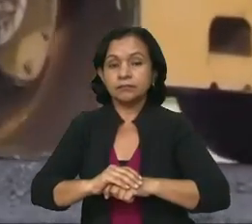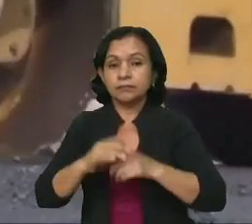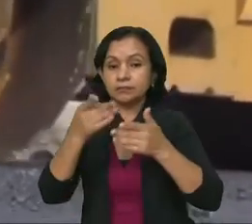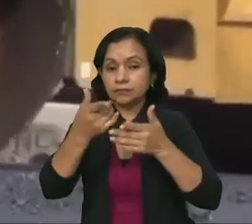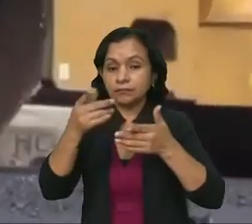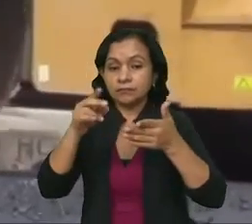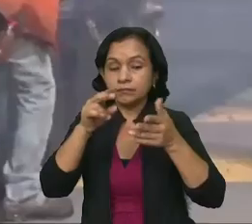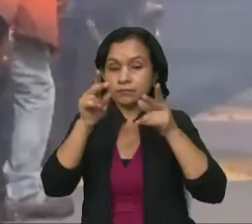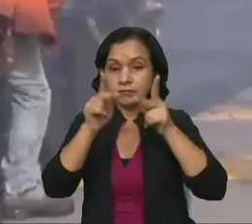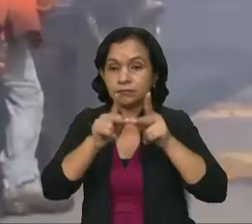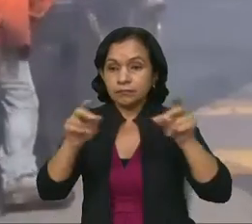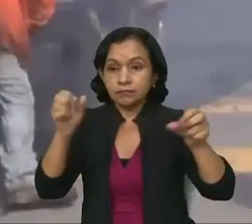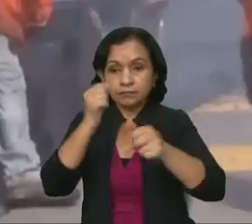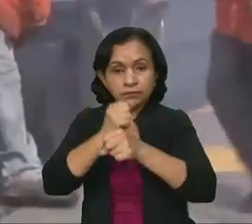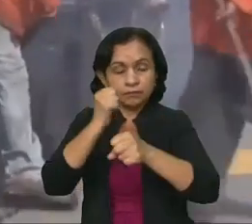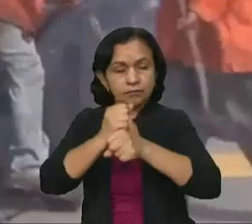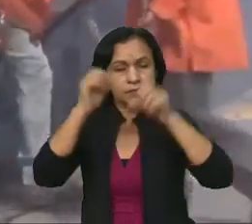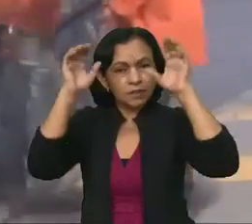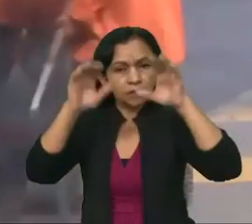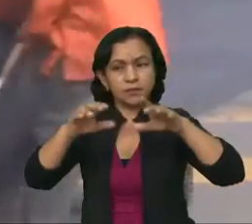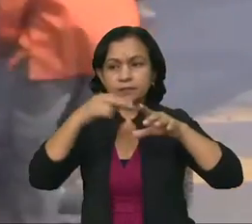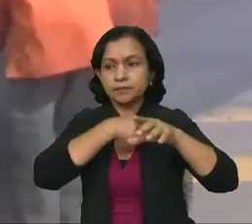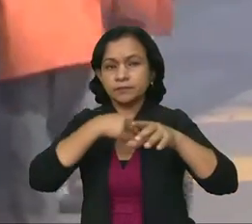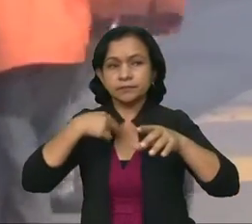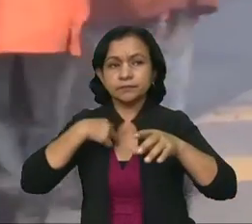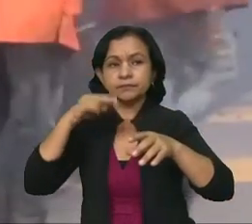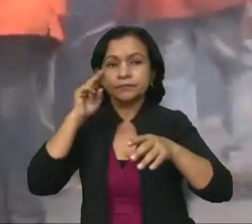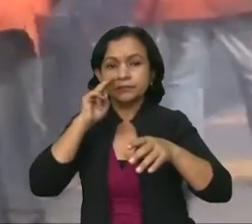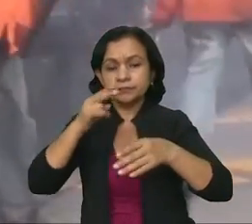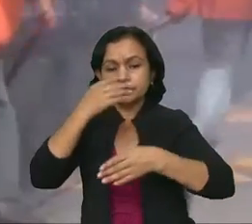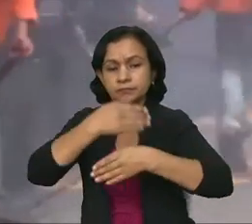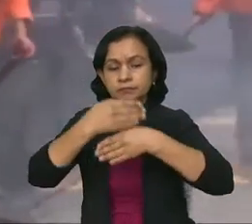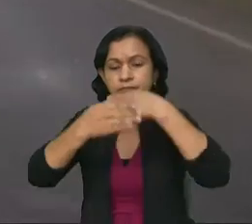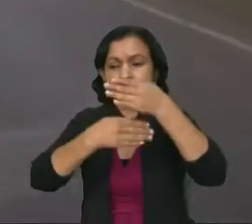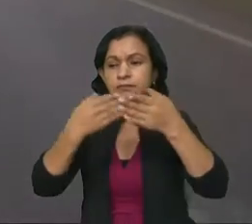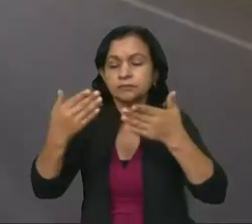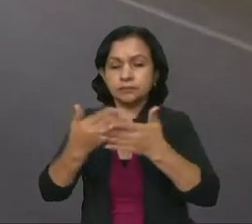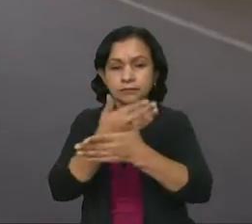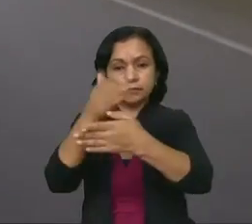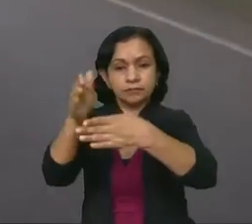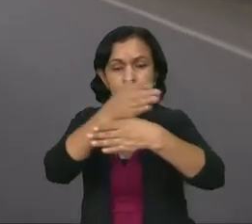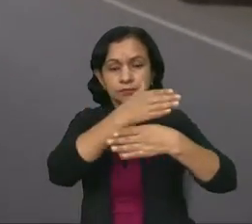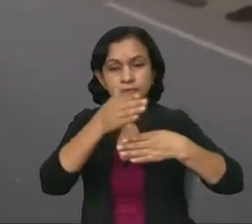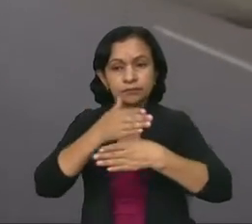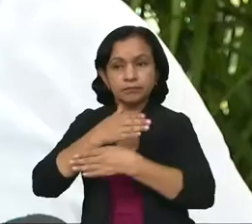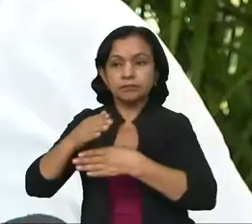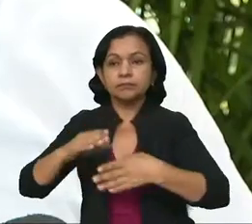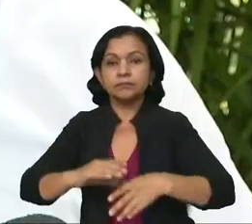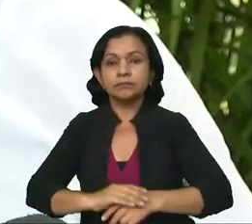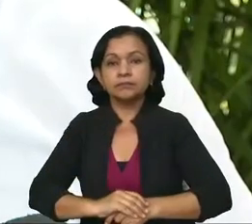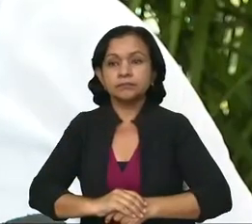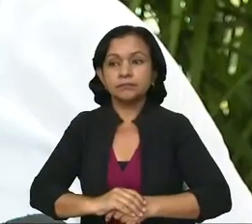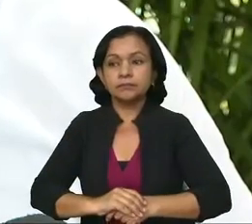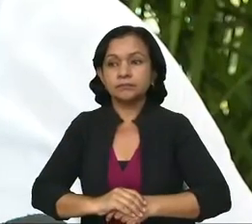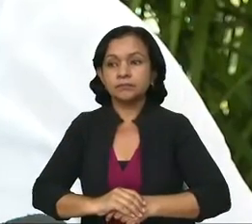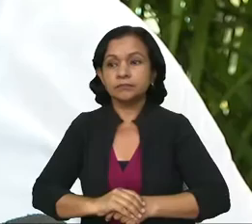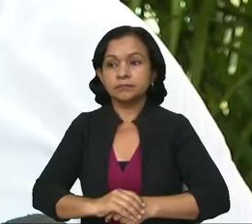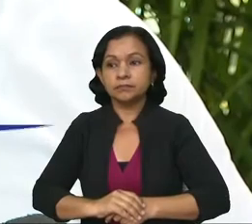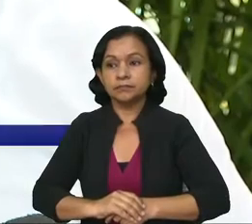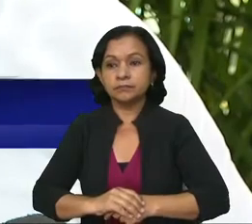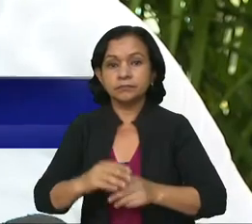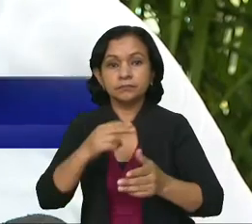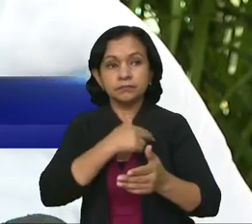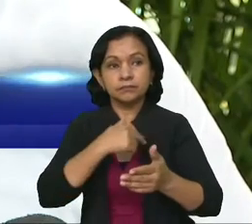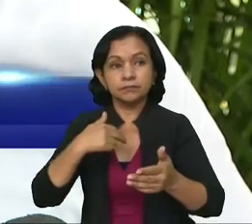de la ejecución del Plan Invierno, el cual contempla la construcción de nuevas infraestructuras. A esta semana